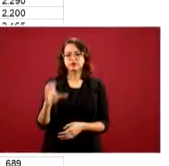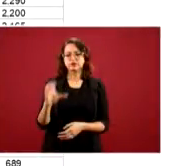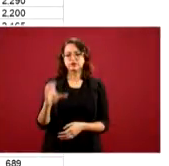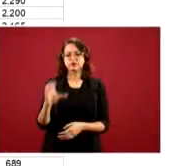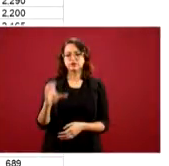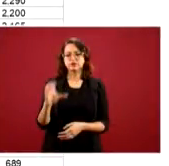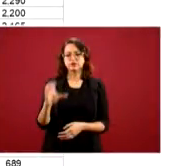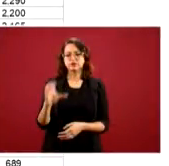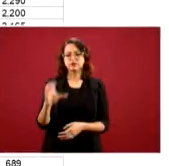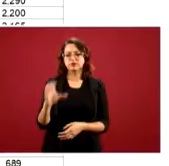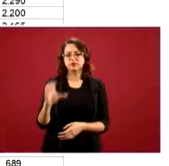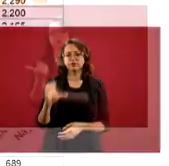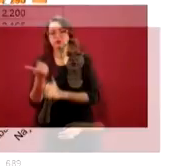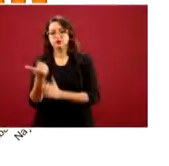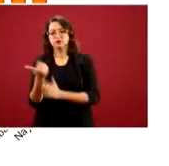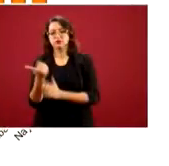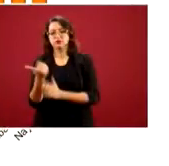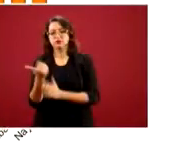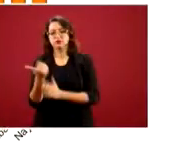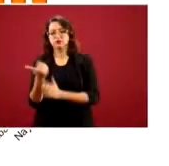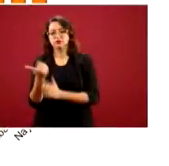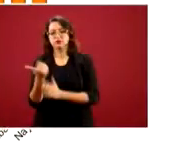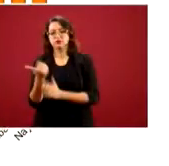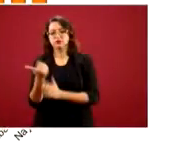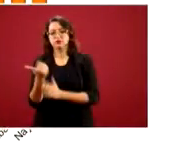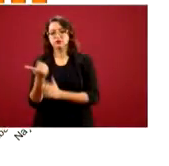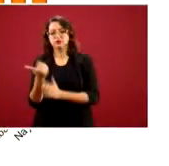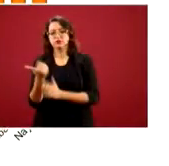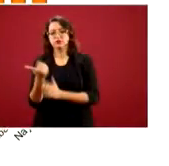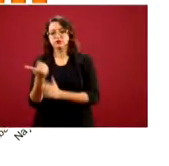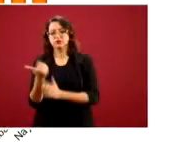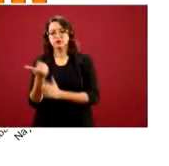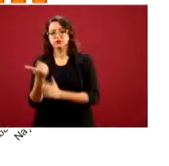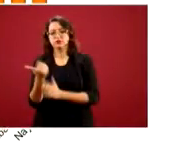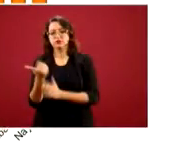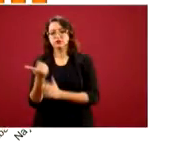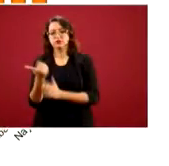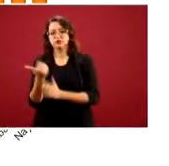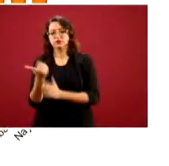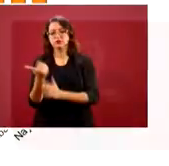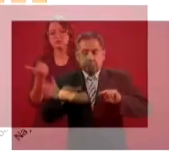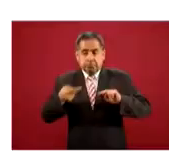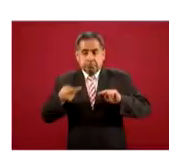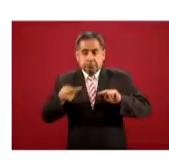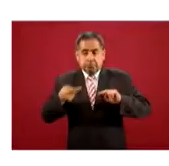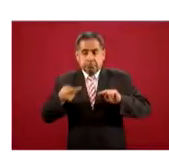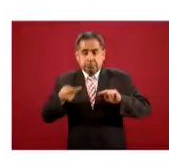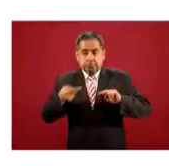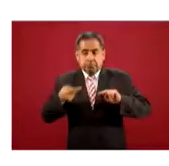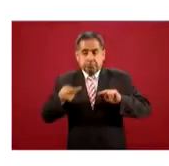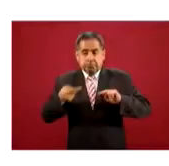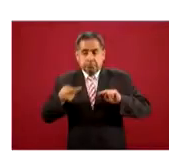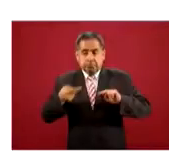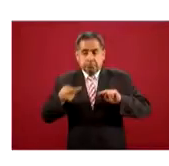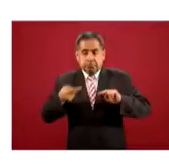durante la presentación se reiteró que guerrero se ubica en el séptimo lugar a nivel nacional en víctimas de homicidio